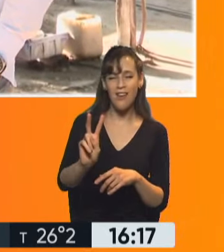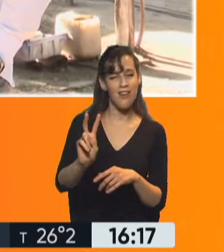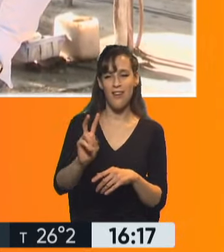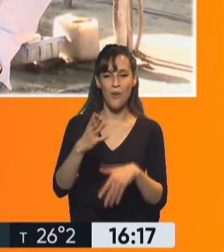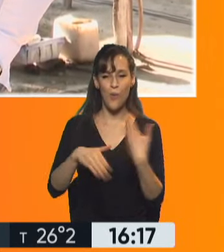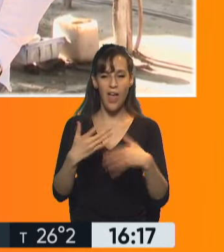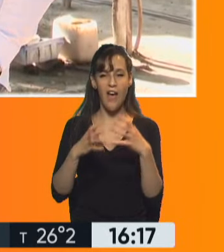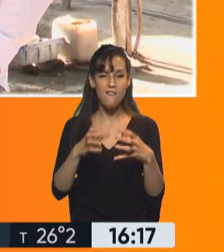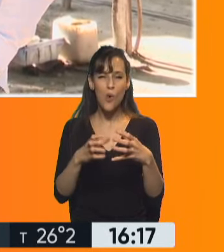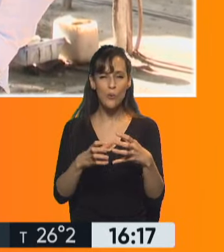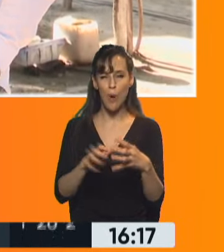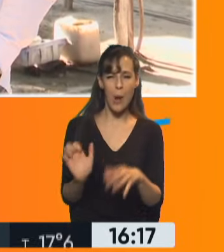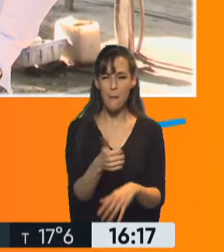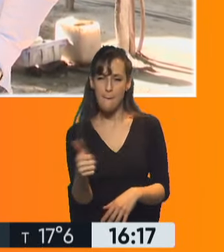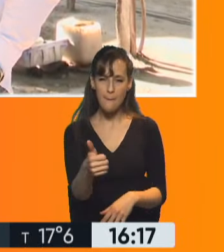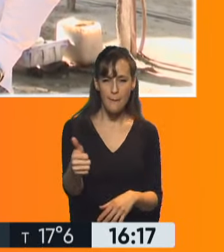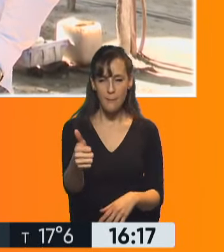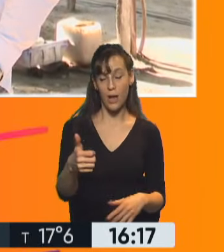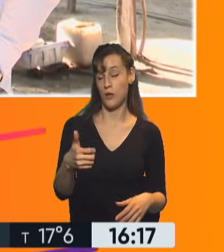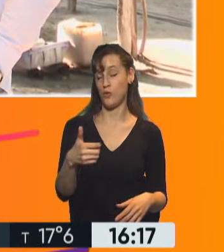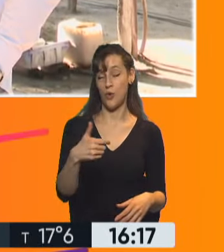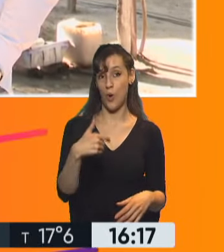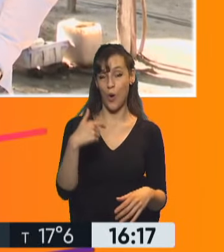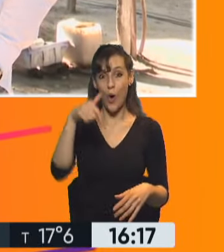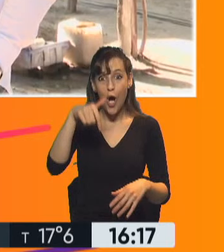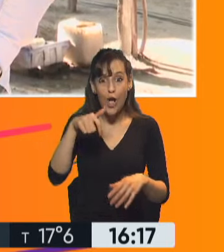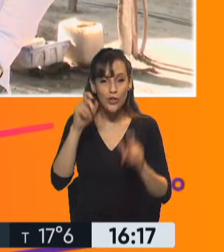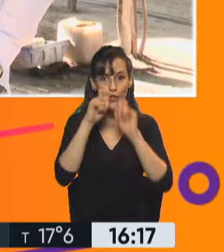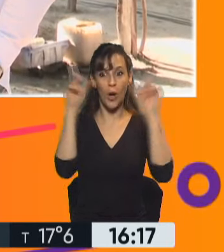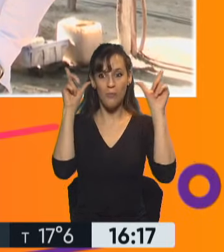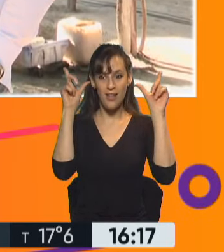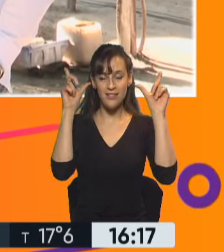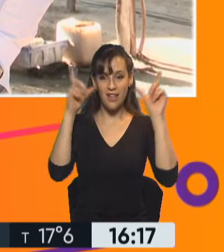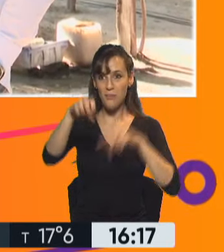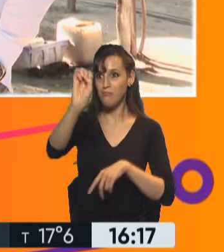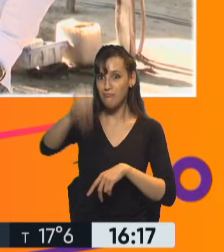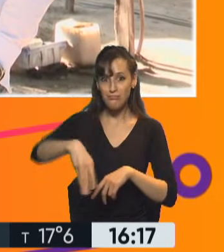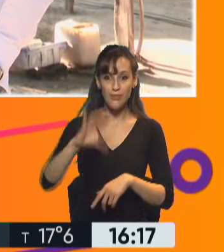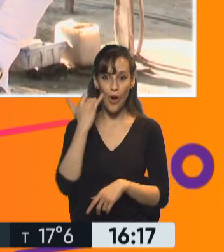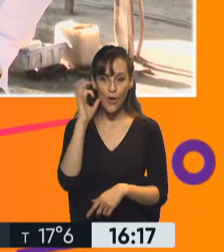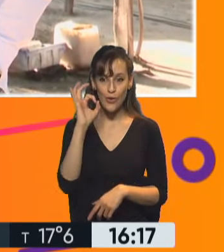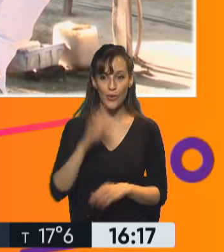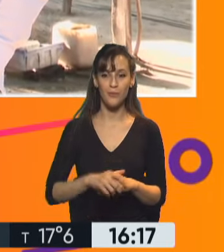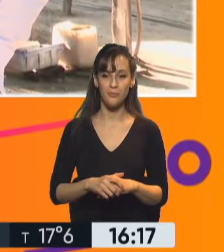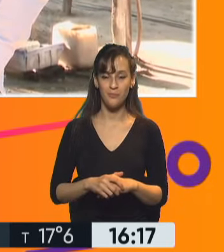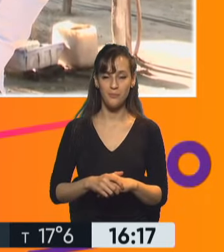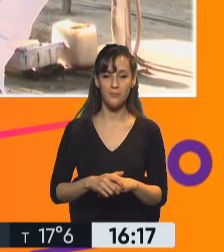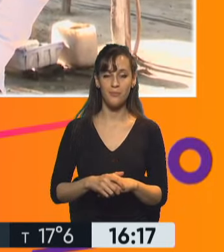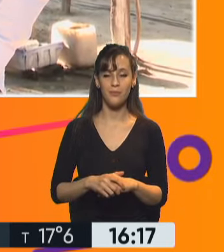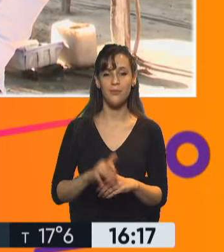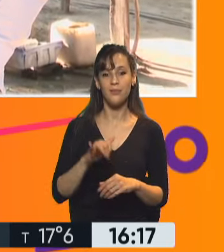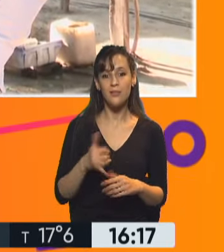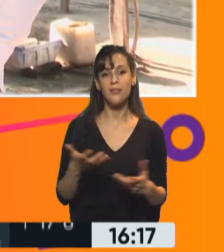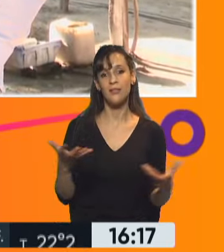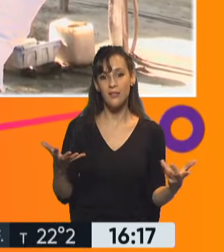al fútbol. ¿Y quién me dice la vida que me ha dado este regalo de tenerlo hoy aquí? La verdad, pero vos te das cuenta nada más y nada menos que